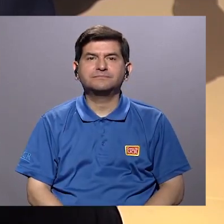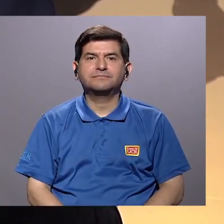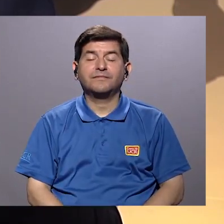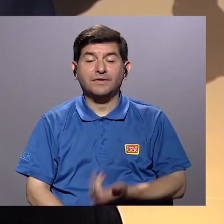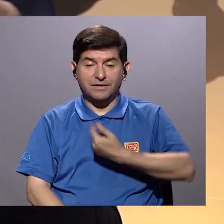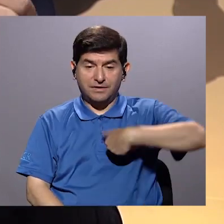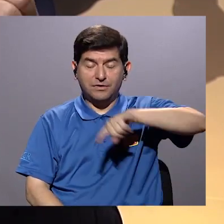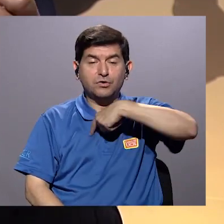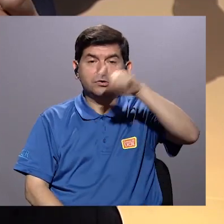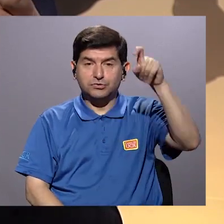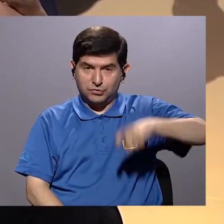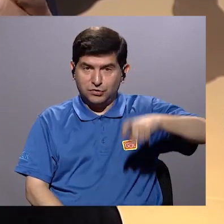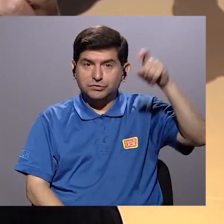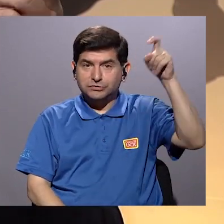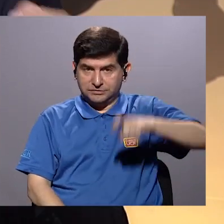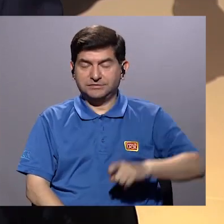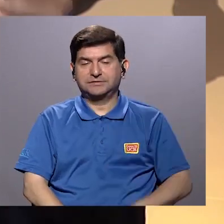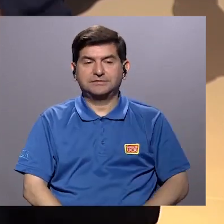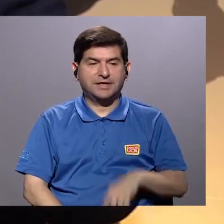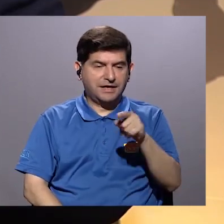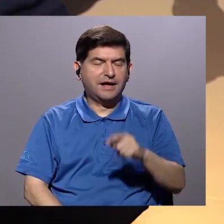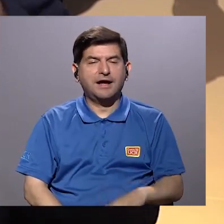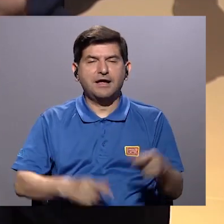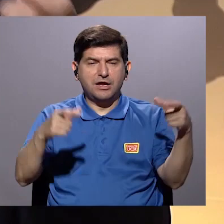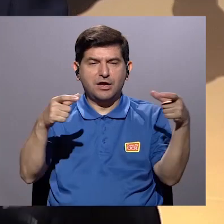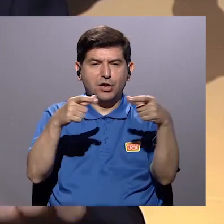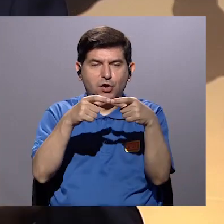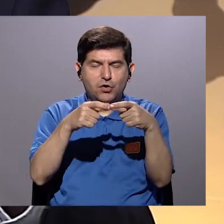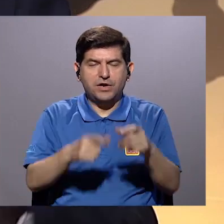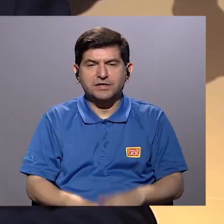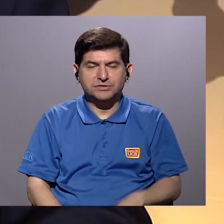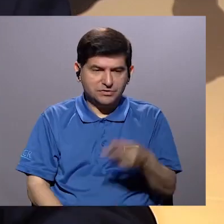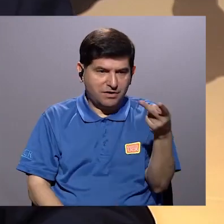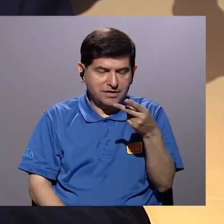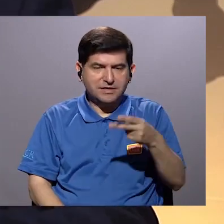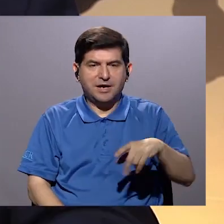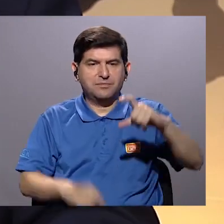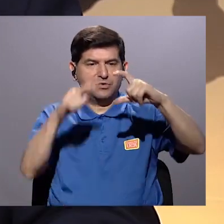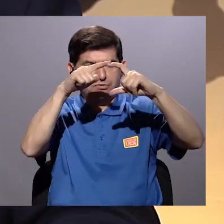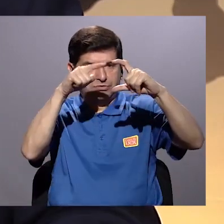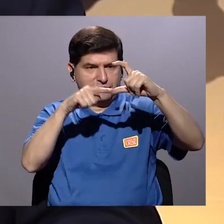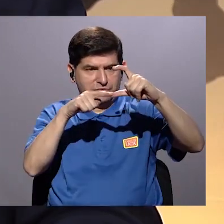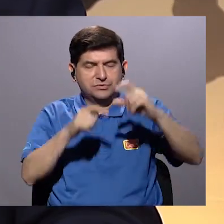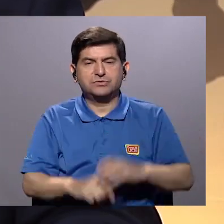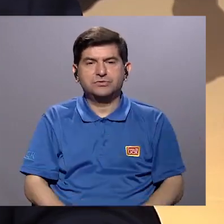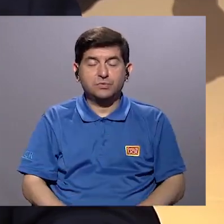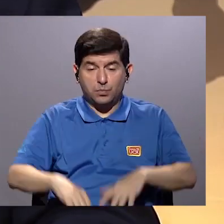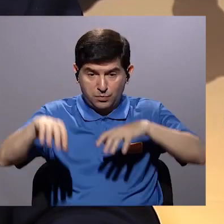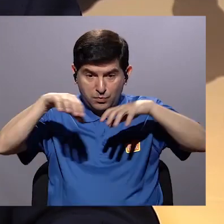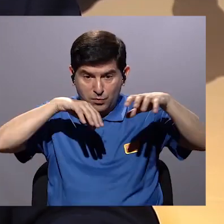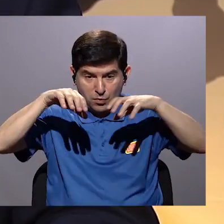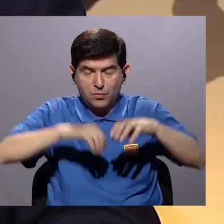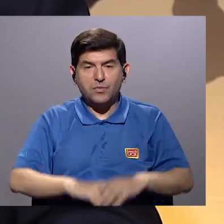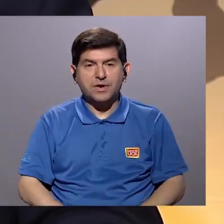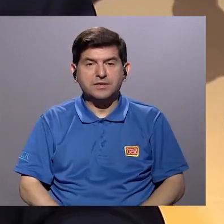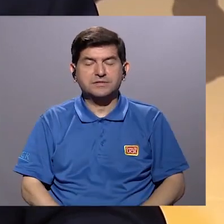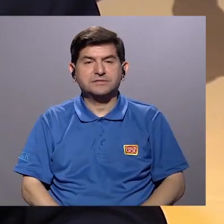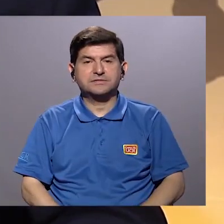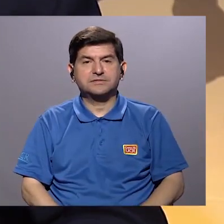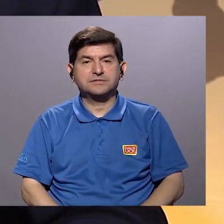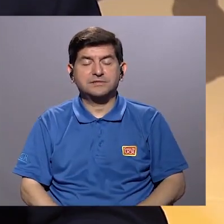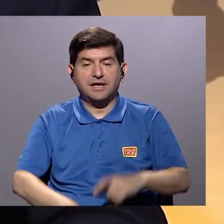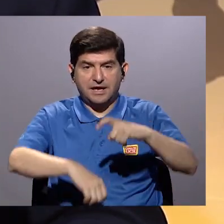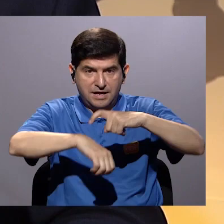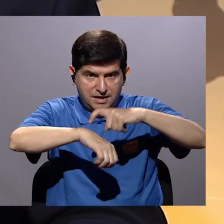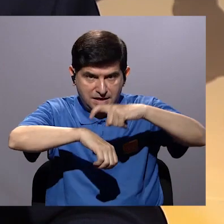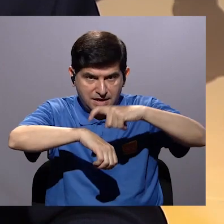tenemos que hacer una conexión física, ¿verdad?, entre el ánodo y el cátodo, y los iones se van a mover, por ejemplo, del ánodo al cátodo cuando